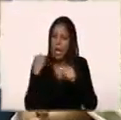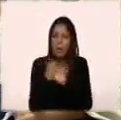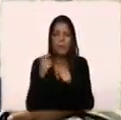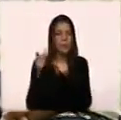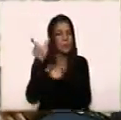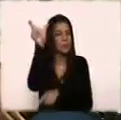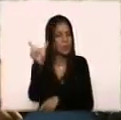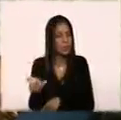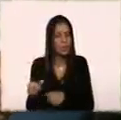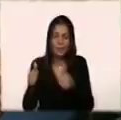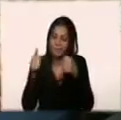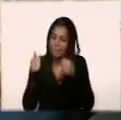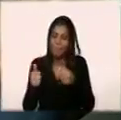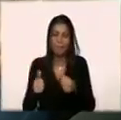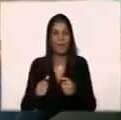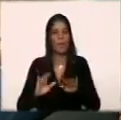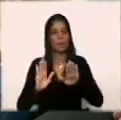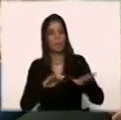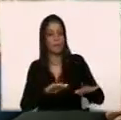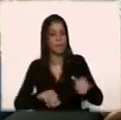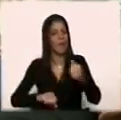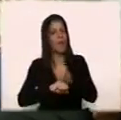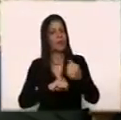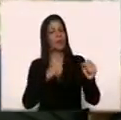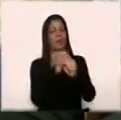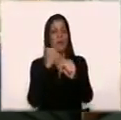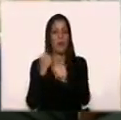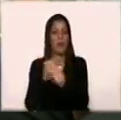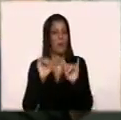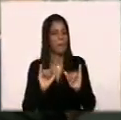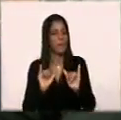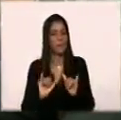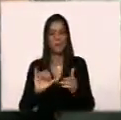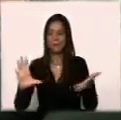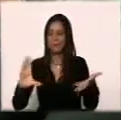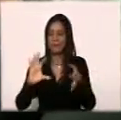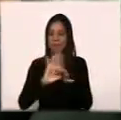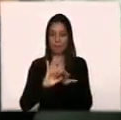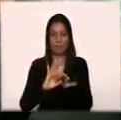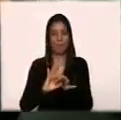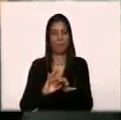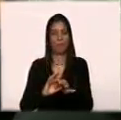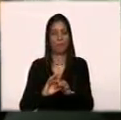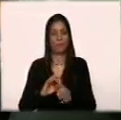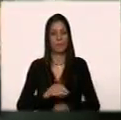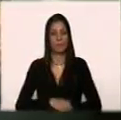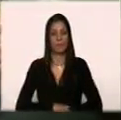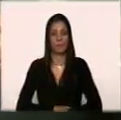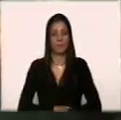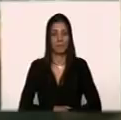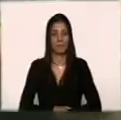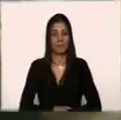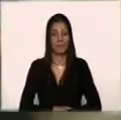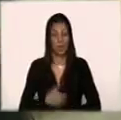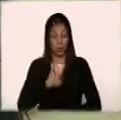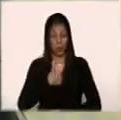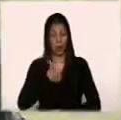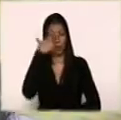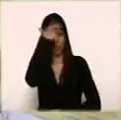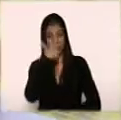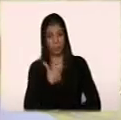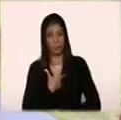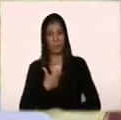la bandera de lucha de la clase obrera, camarada. Mi persona, soy trabajadora